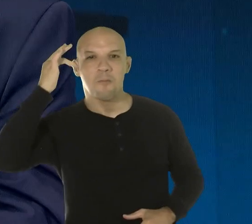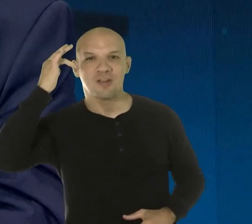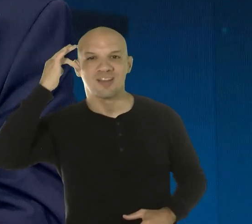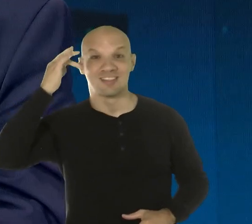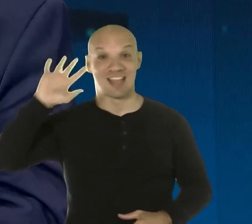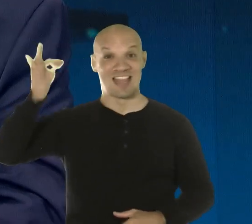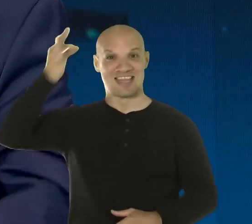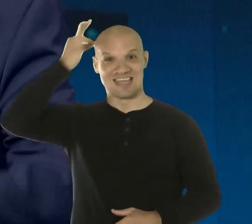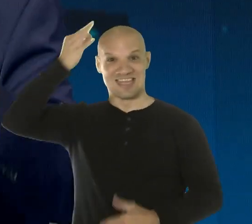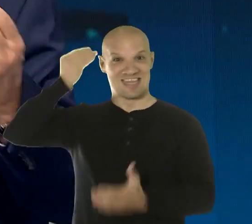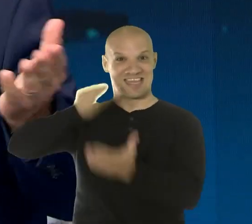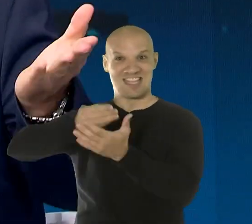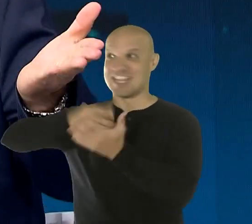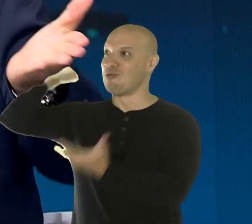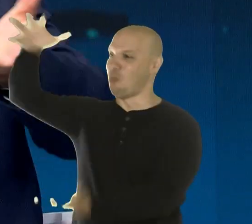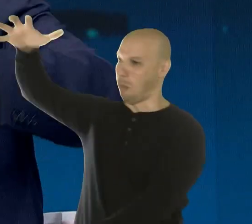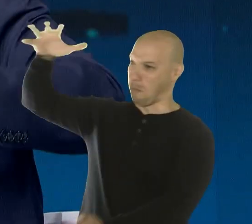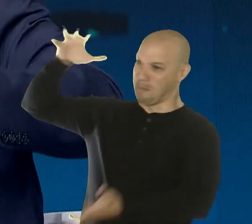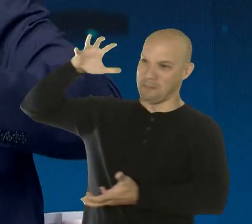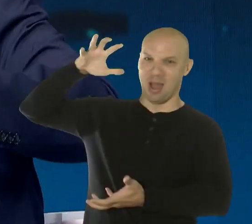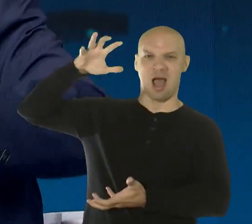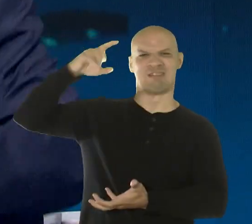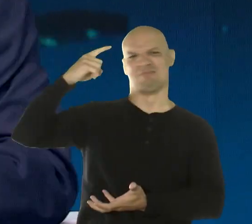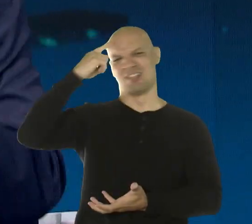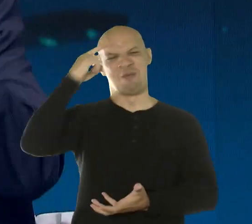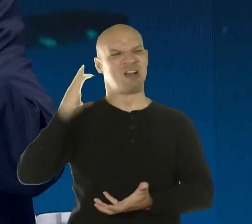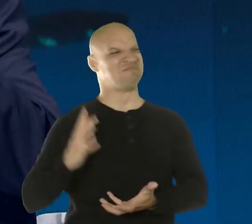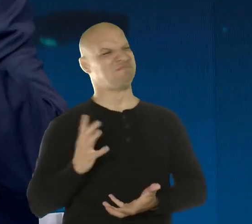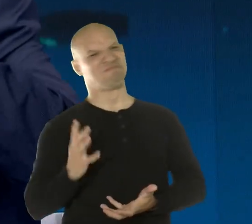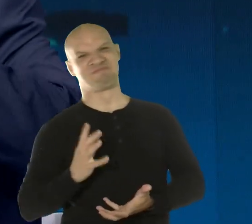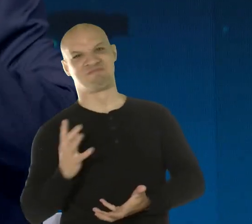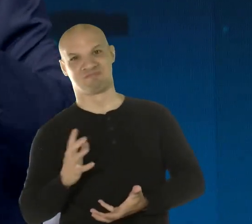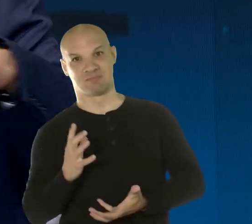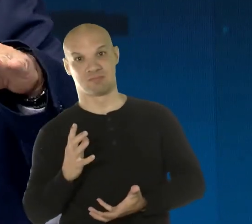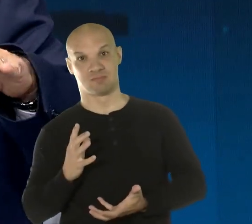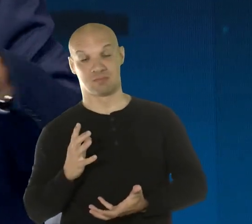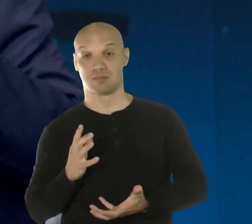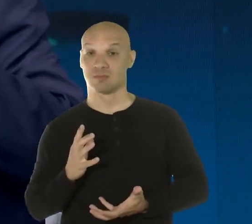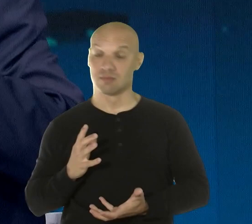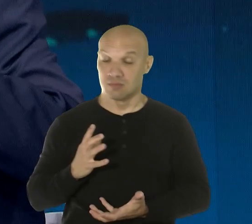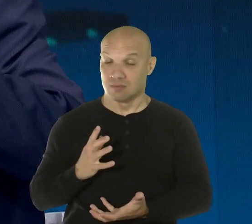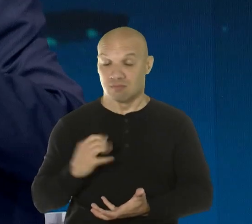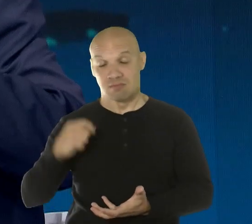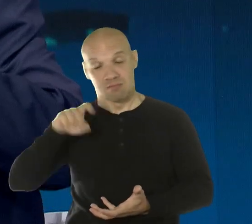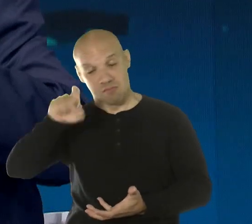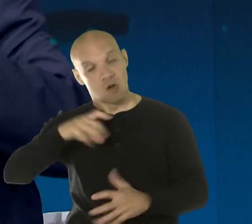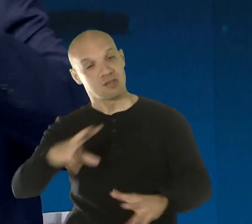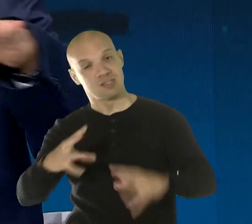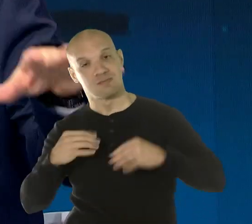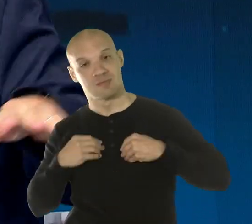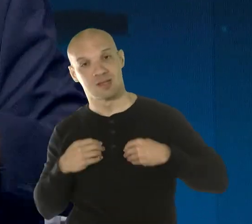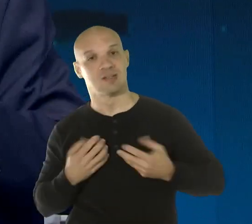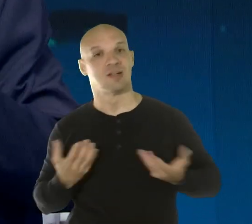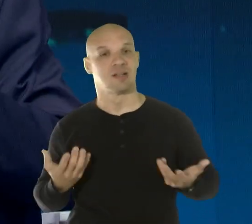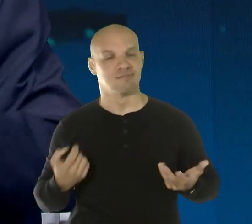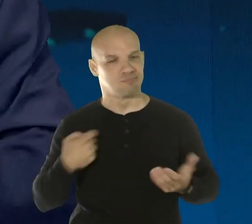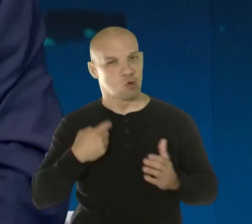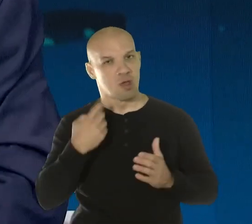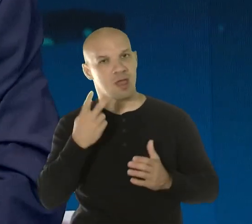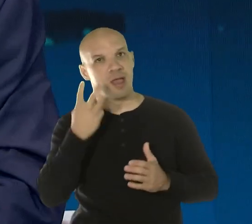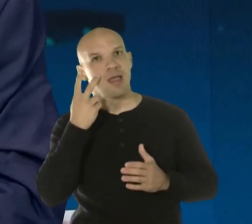y entonces, y obviamente lo estamos viendo en términos de inflación. Tengo que aceptar que he visto la